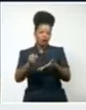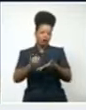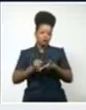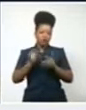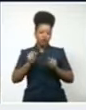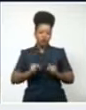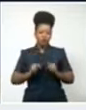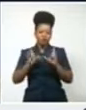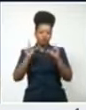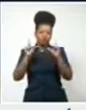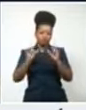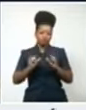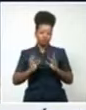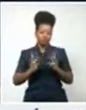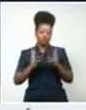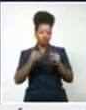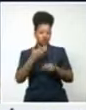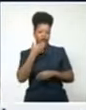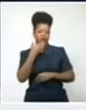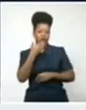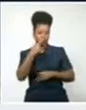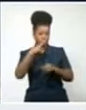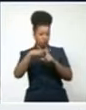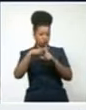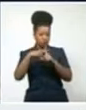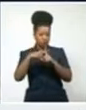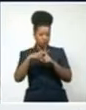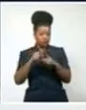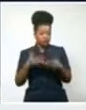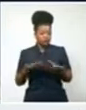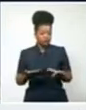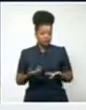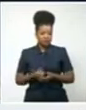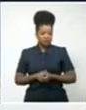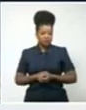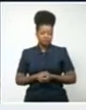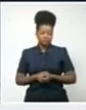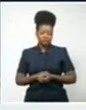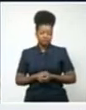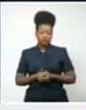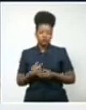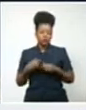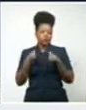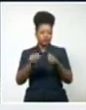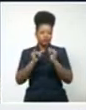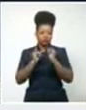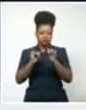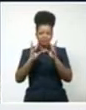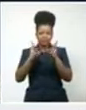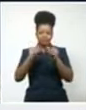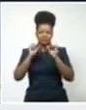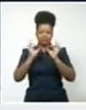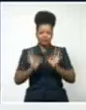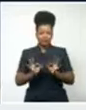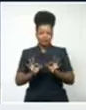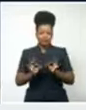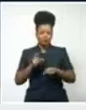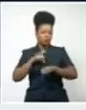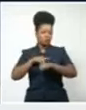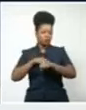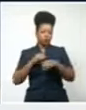estos resultados. Entonces, no, ni puedo dar una cifra ni en qué momento viene esta nueva